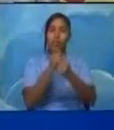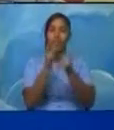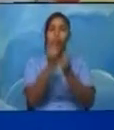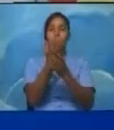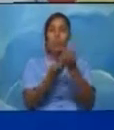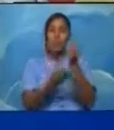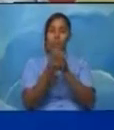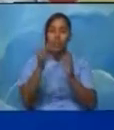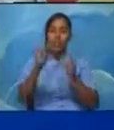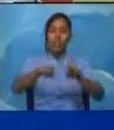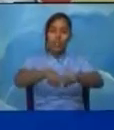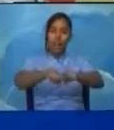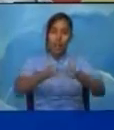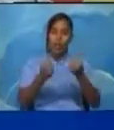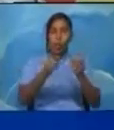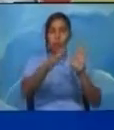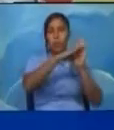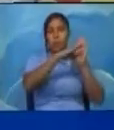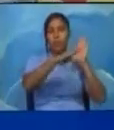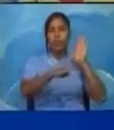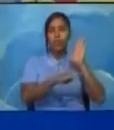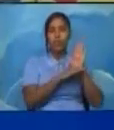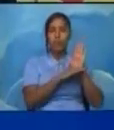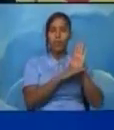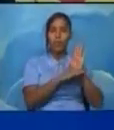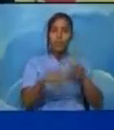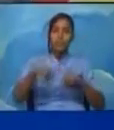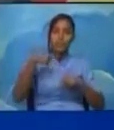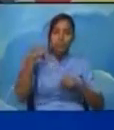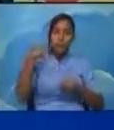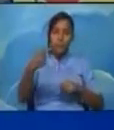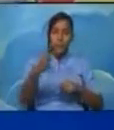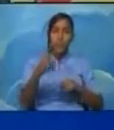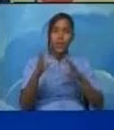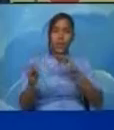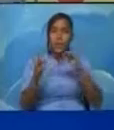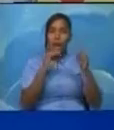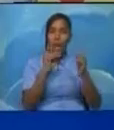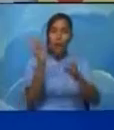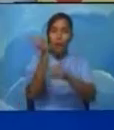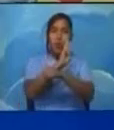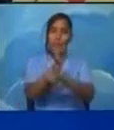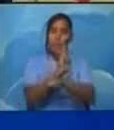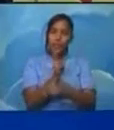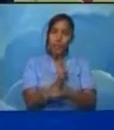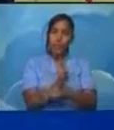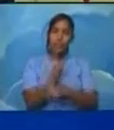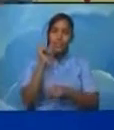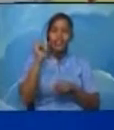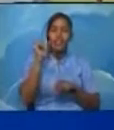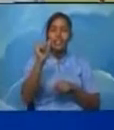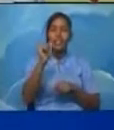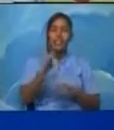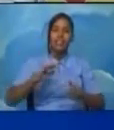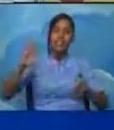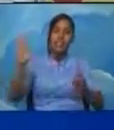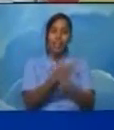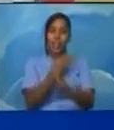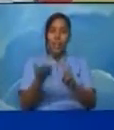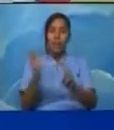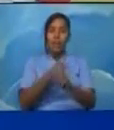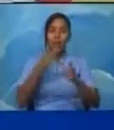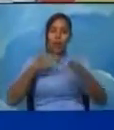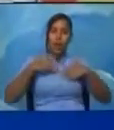mano y usted me rompió las tablas. Después habló apresuradamente y le cayó a palo